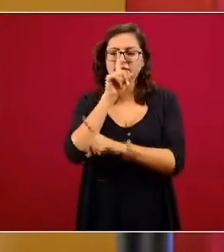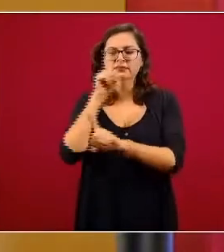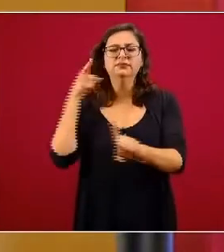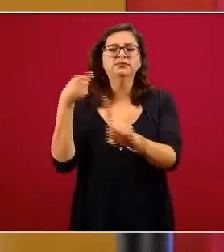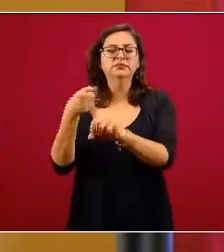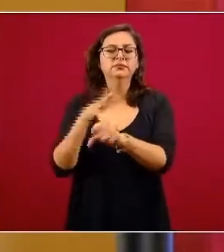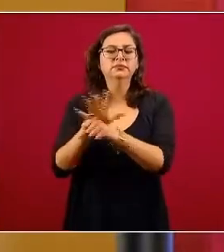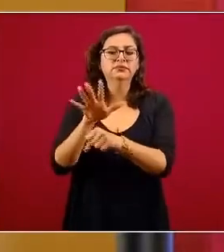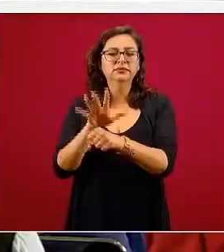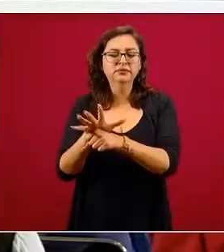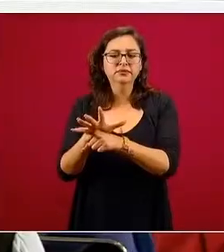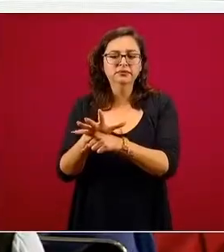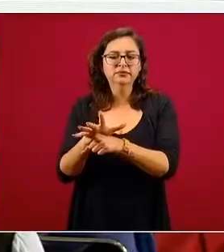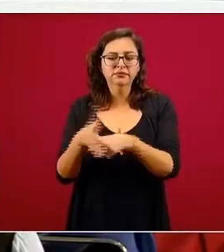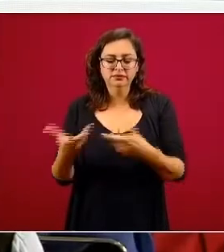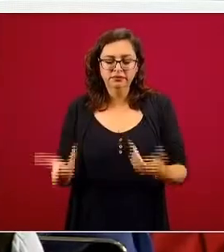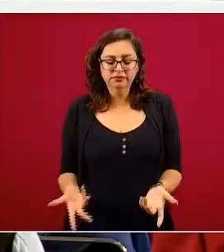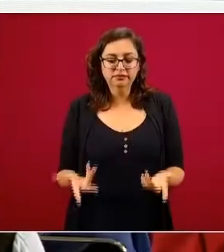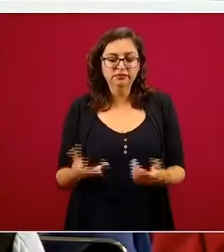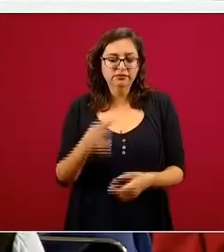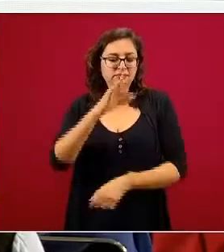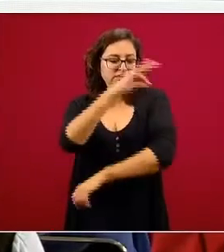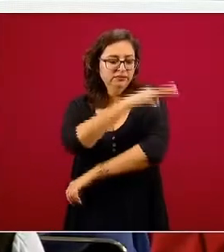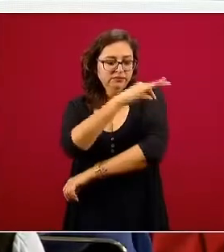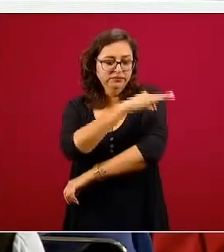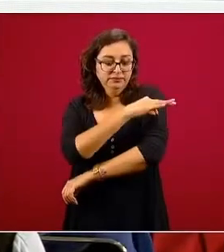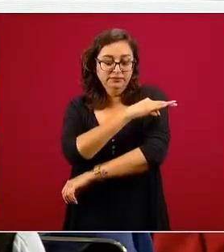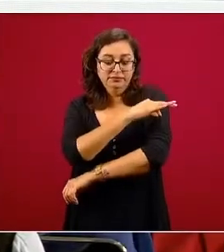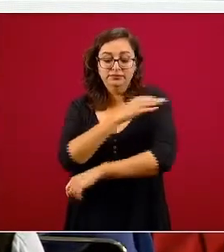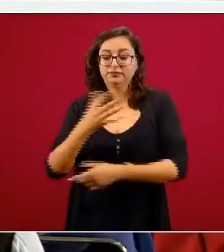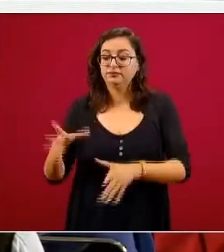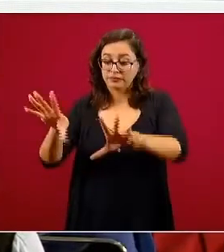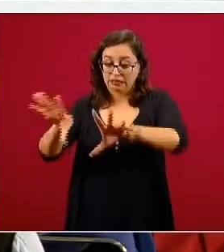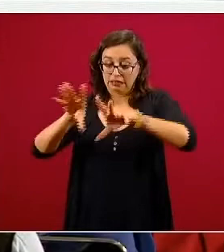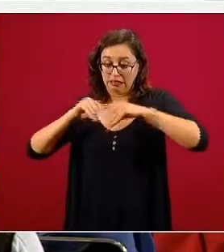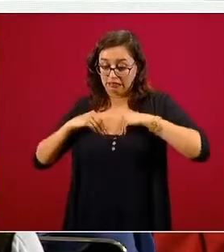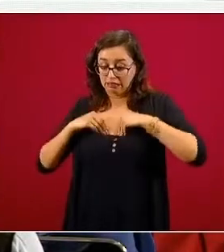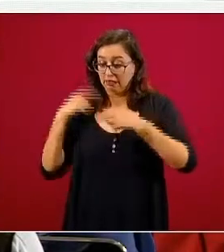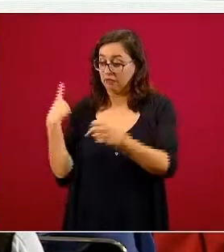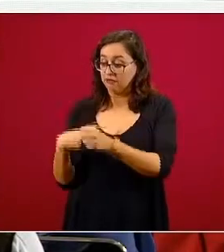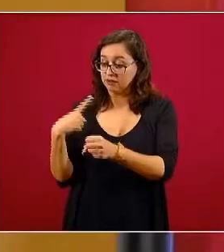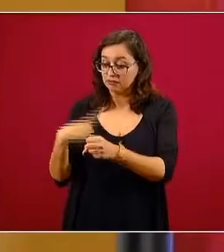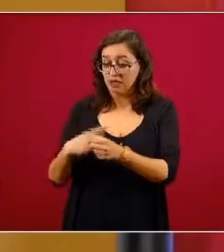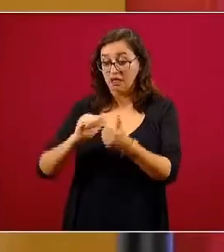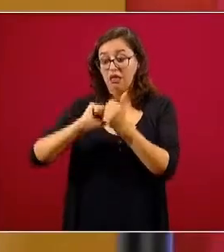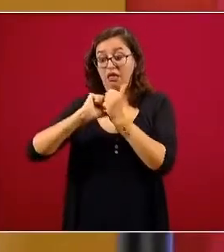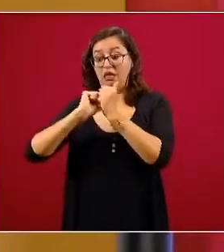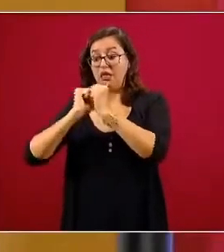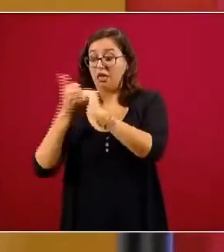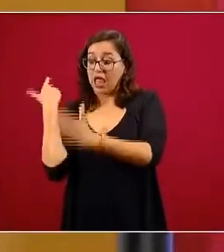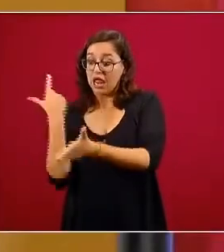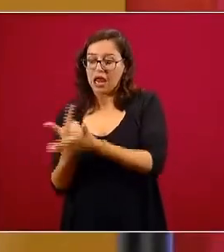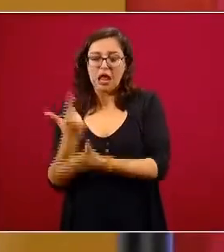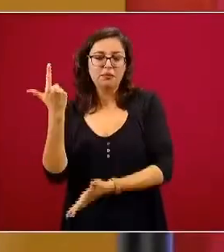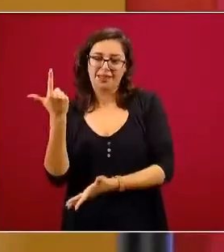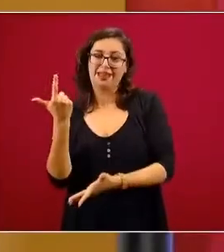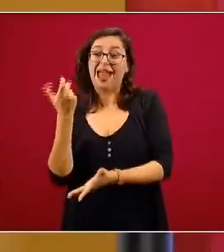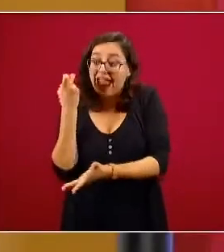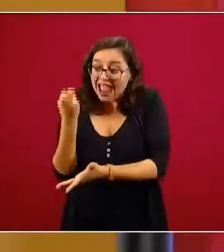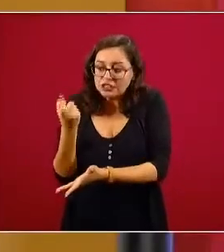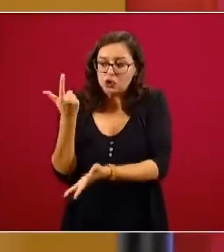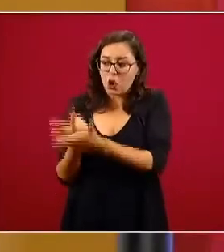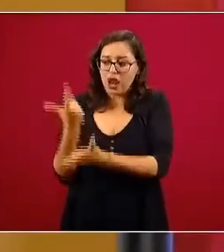propósito es proteger contra la enfermedad grave a las personas que tienen mayor riesgo de tener enfermedad